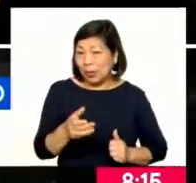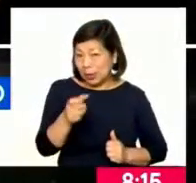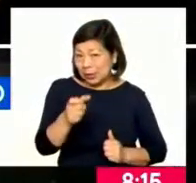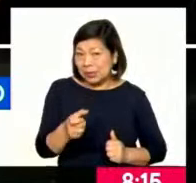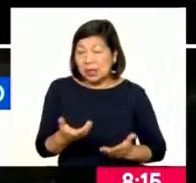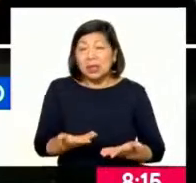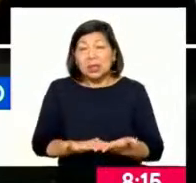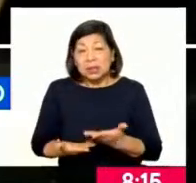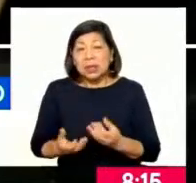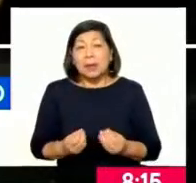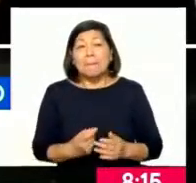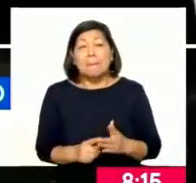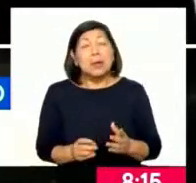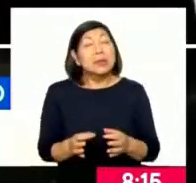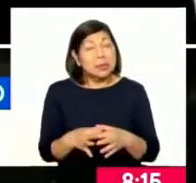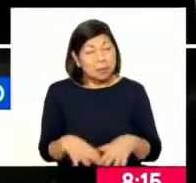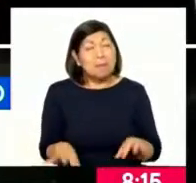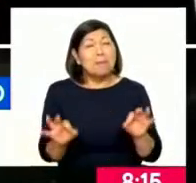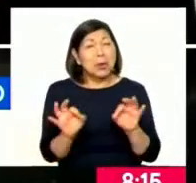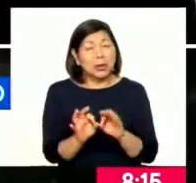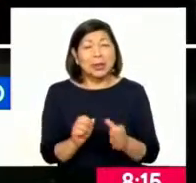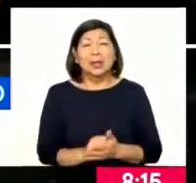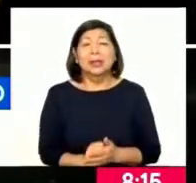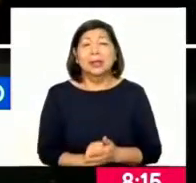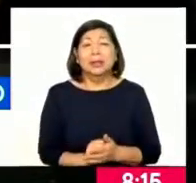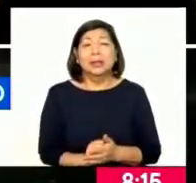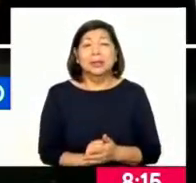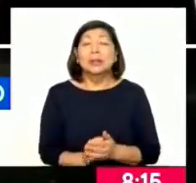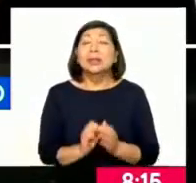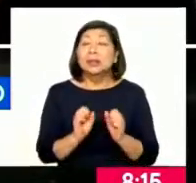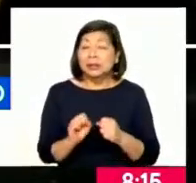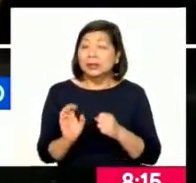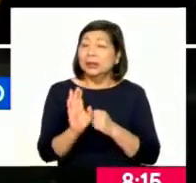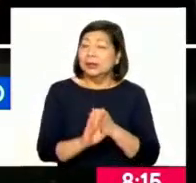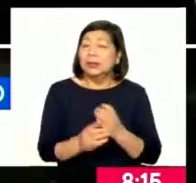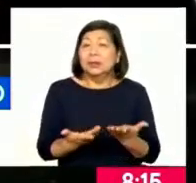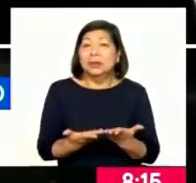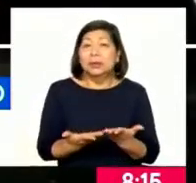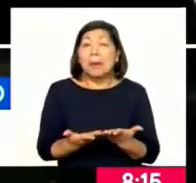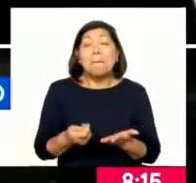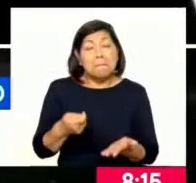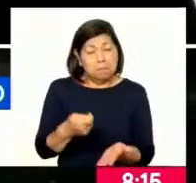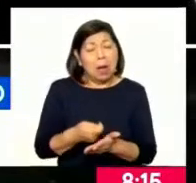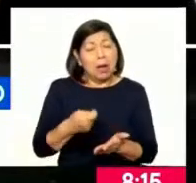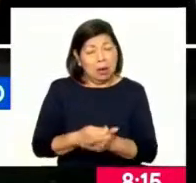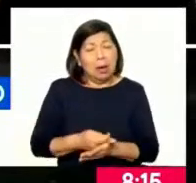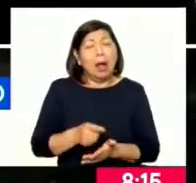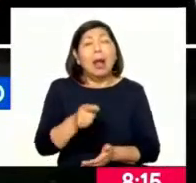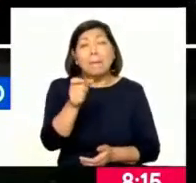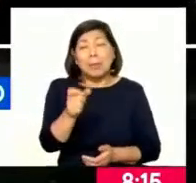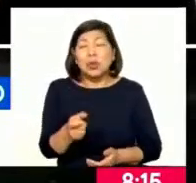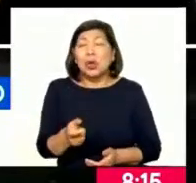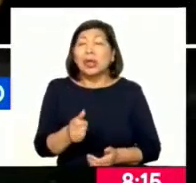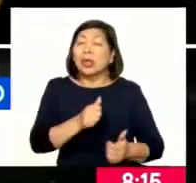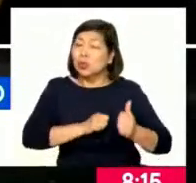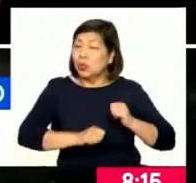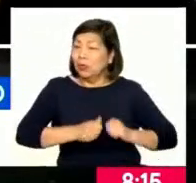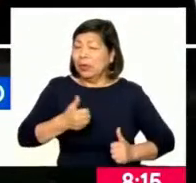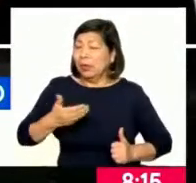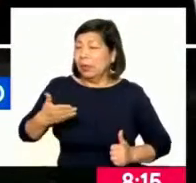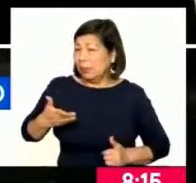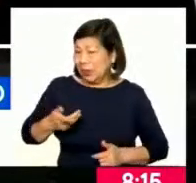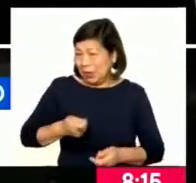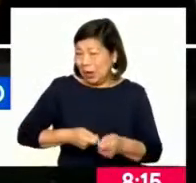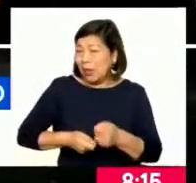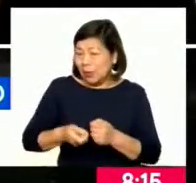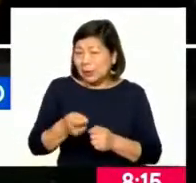de negociación, ¿no? Es muy importante que se garantice una compensación justa a la totalidad de afectados y desde la Defensoría del